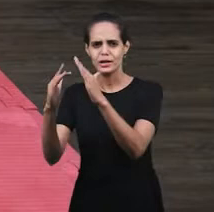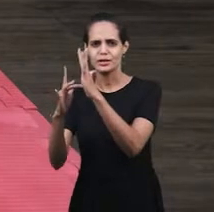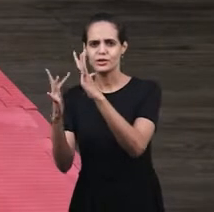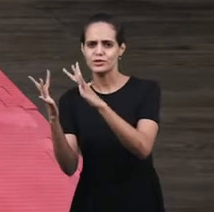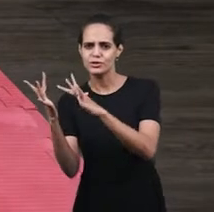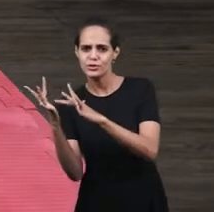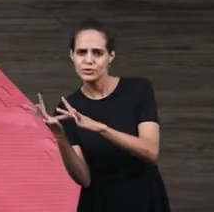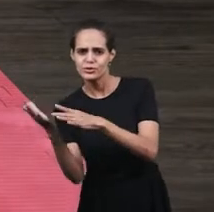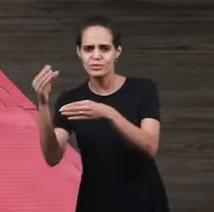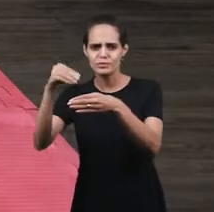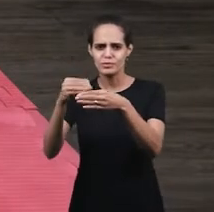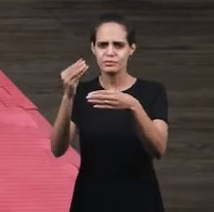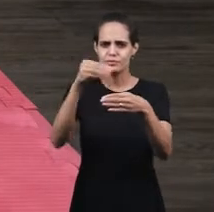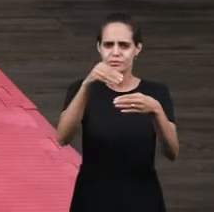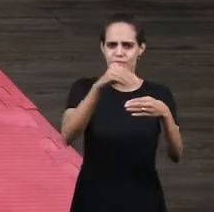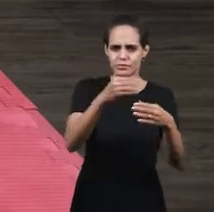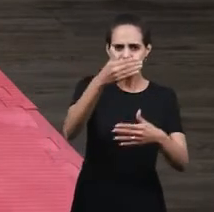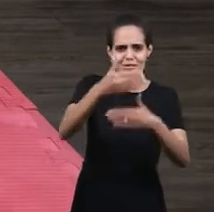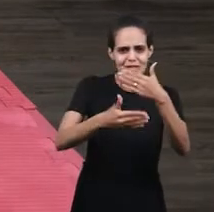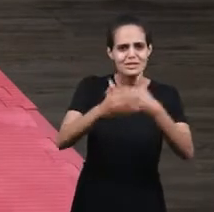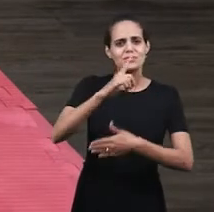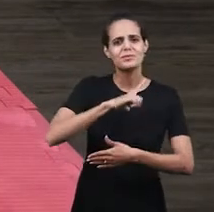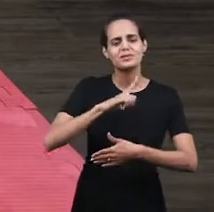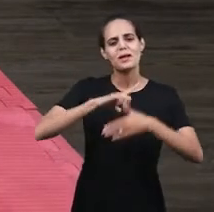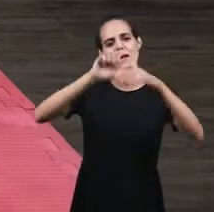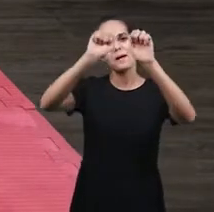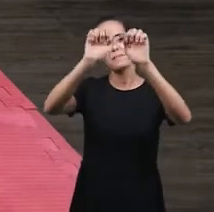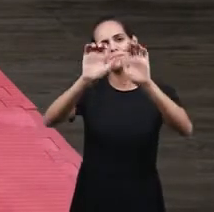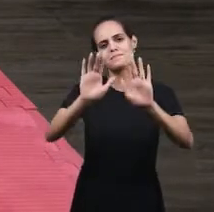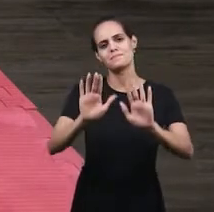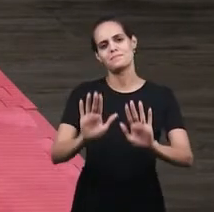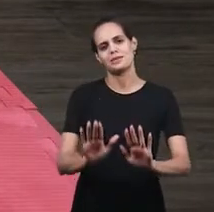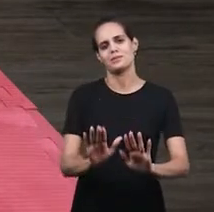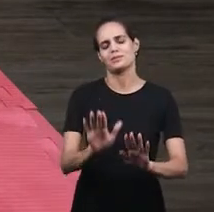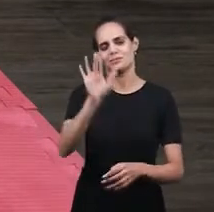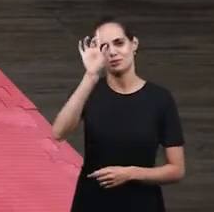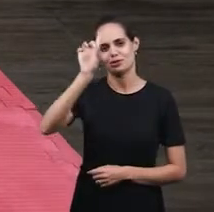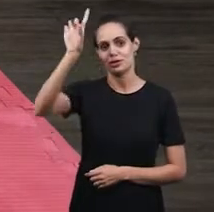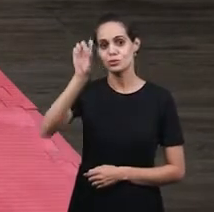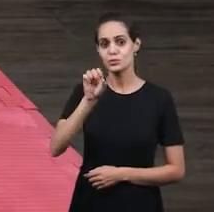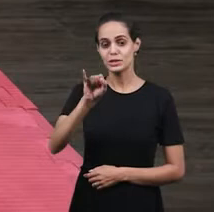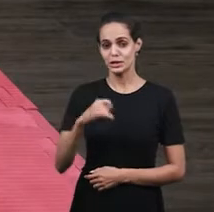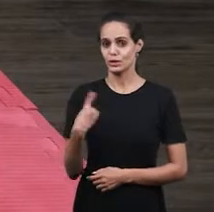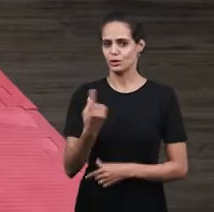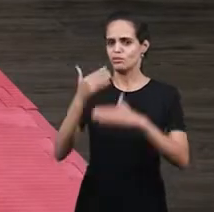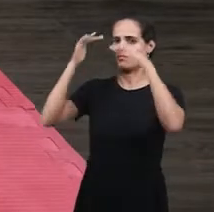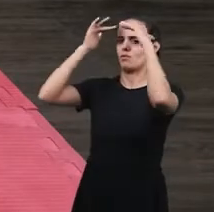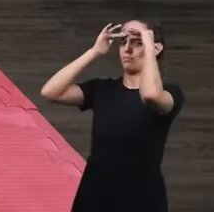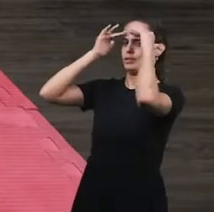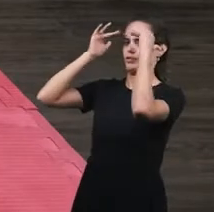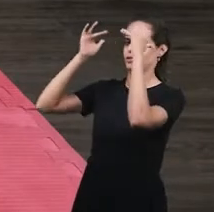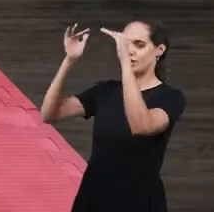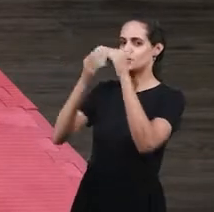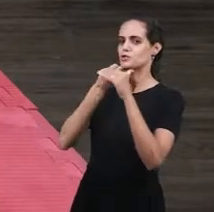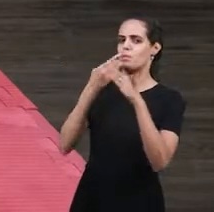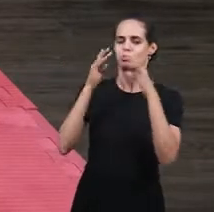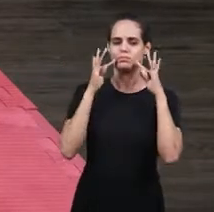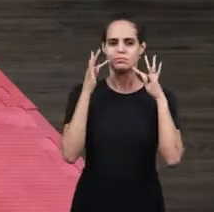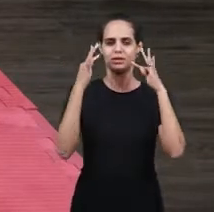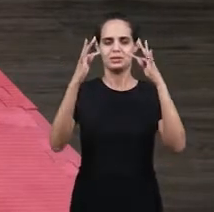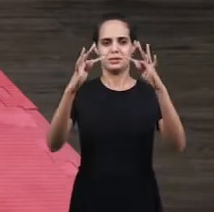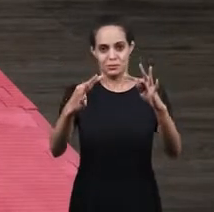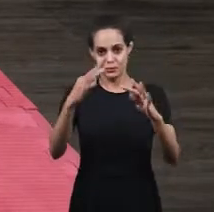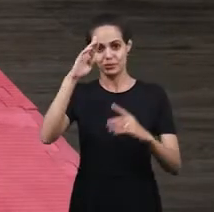Jesús presente, hay una bendición de Dios. O sea, si somos obedientes y